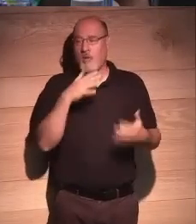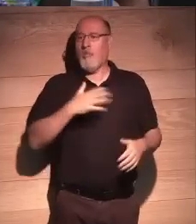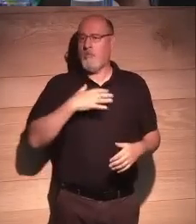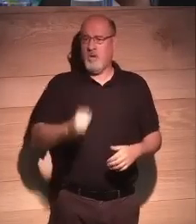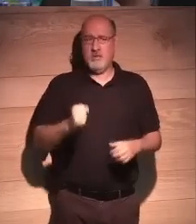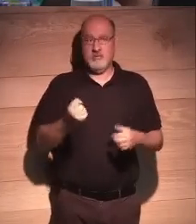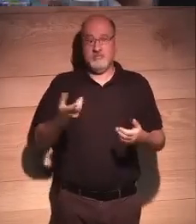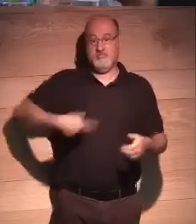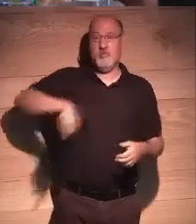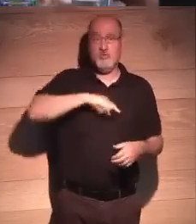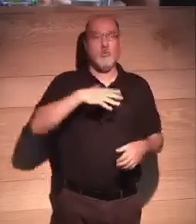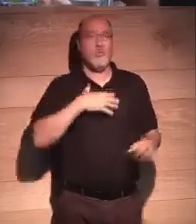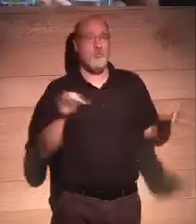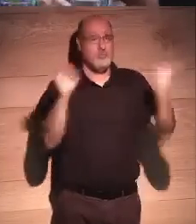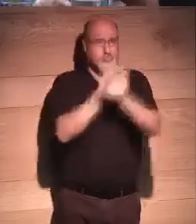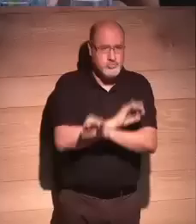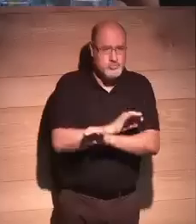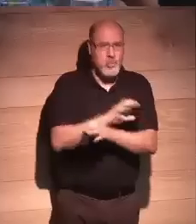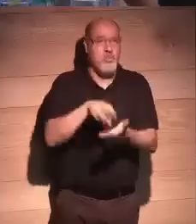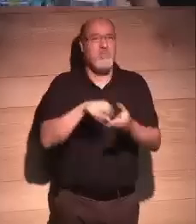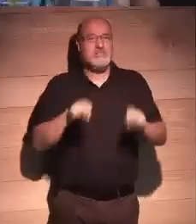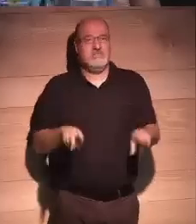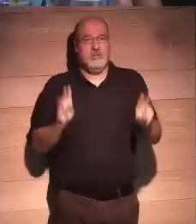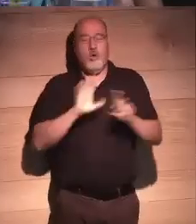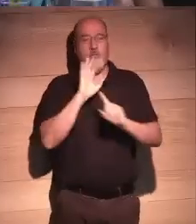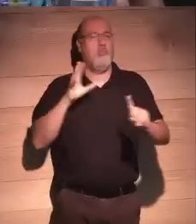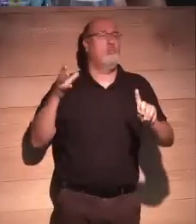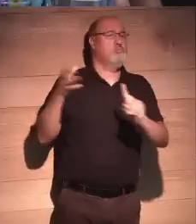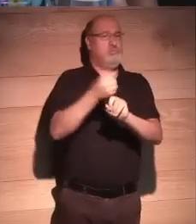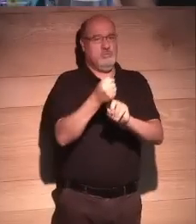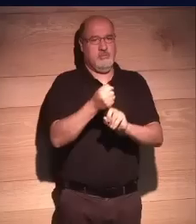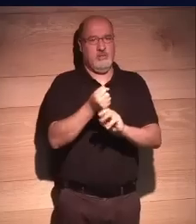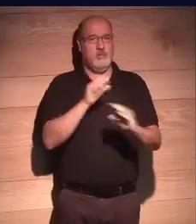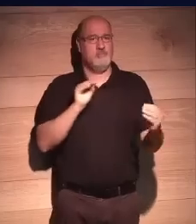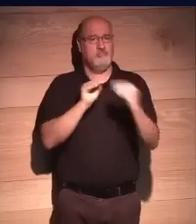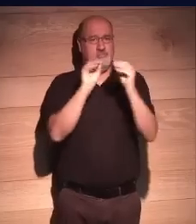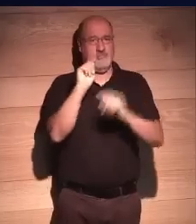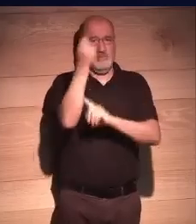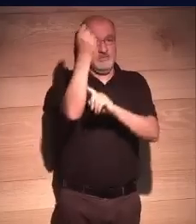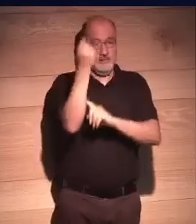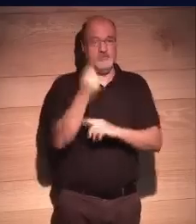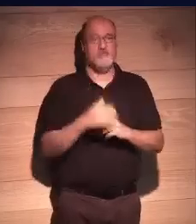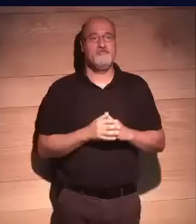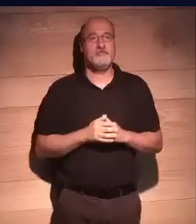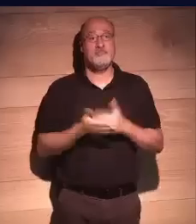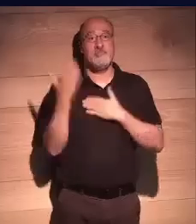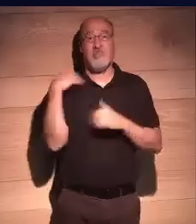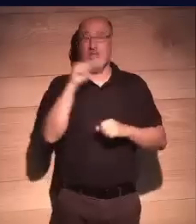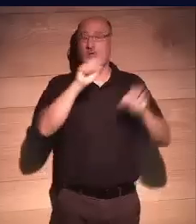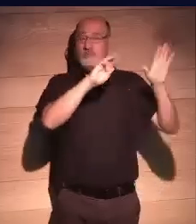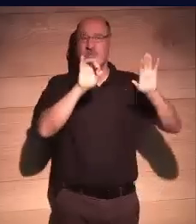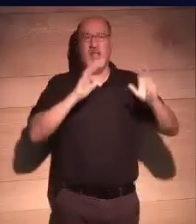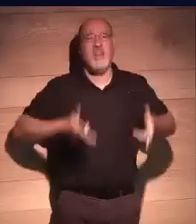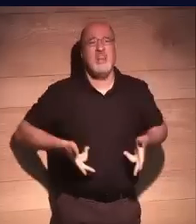hacemos, equivocándonos, sin duda, acertando otras veces, pero había, yo creo que una mayor